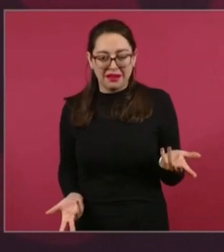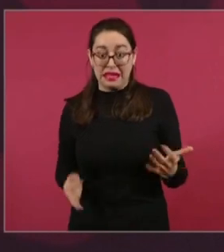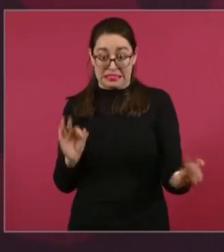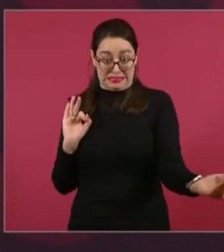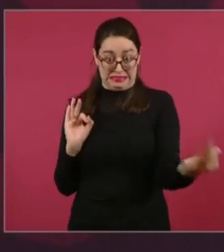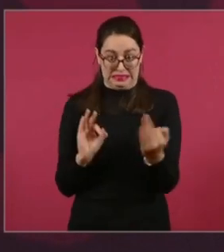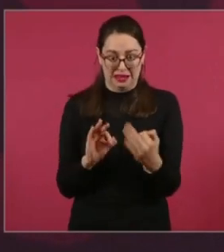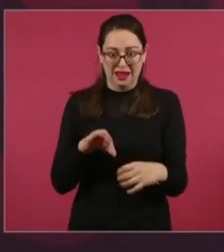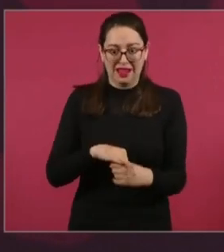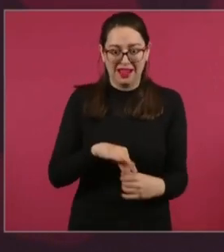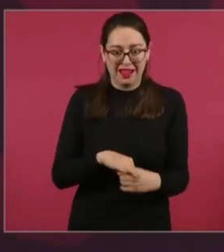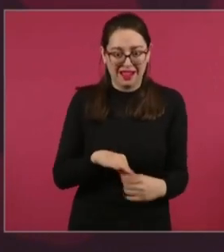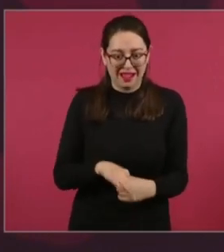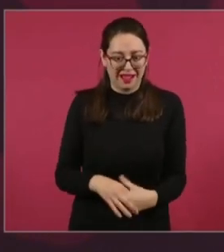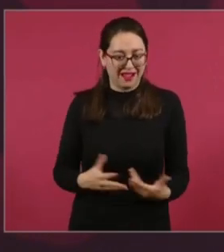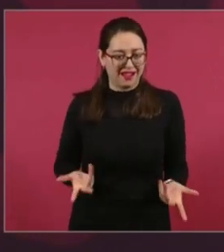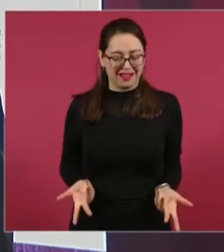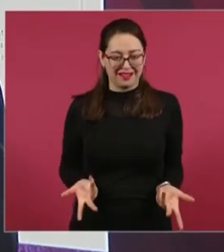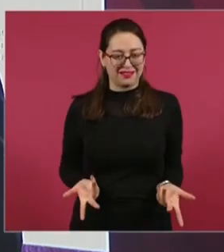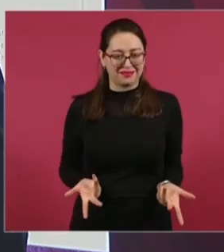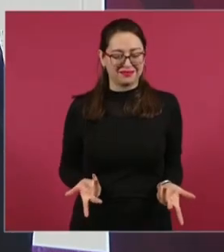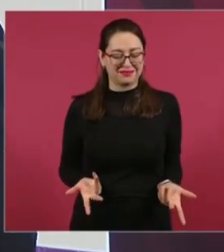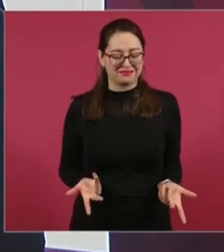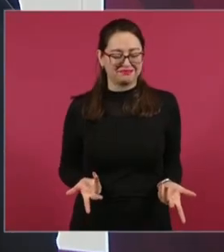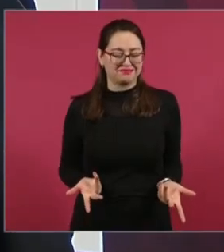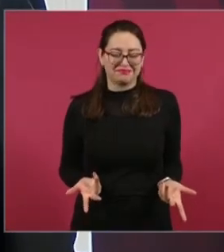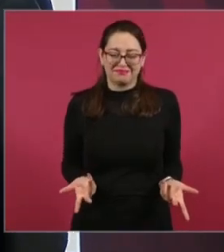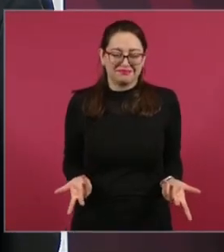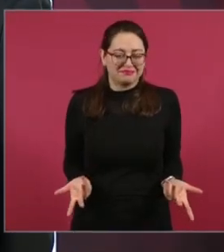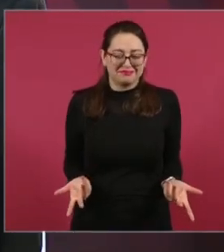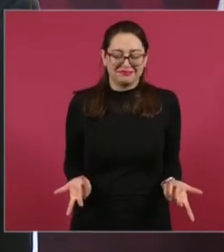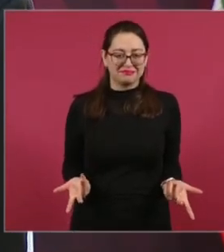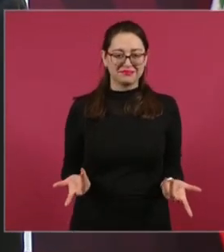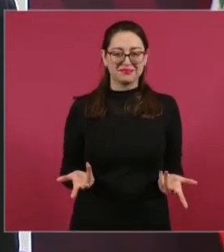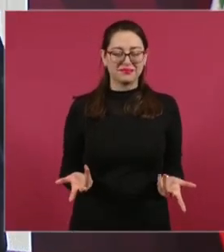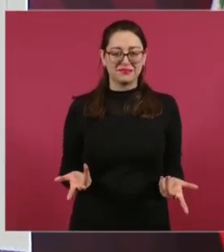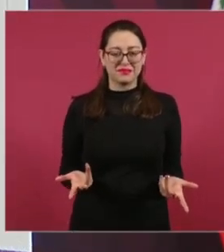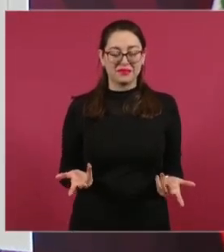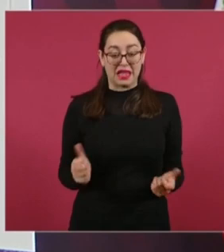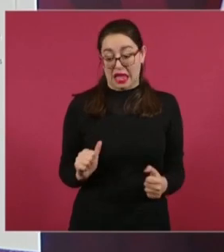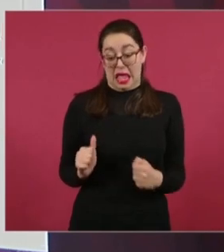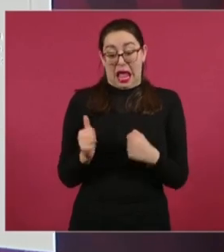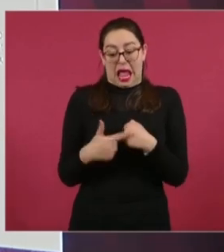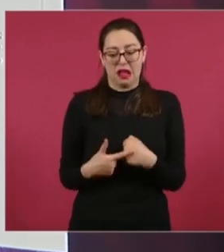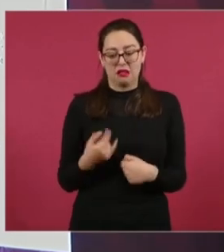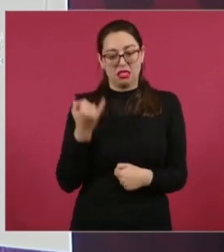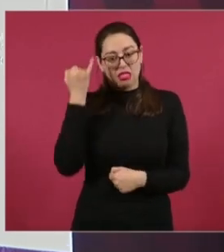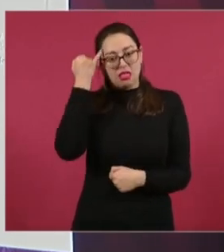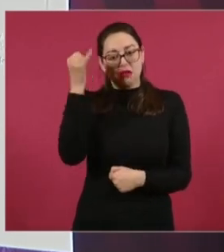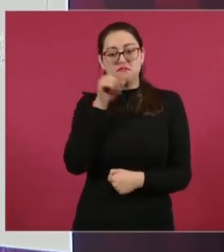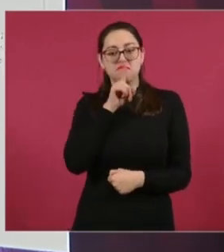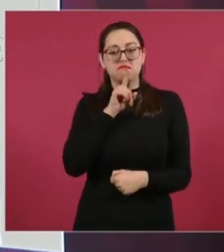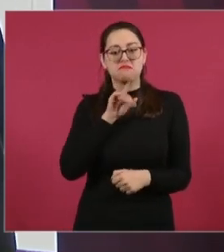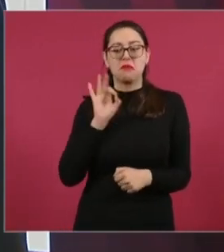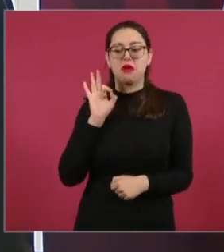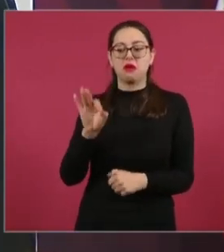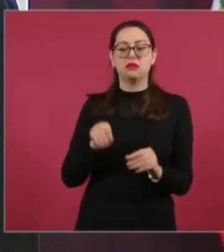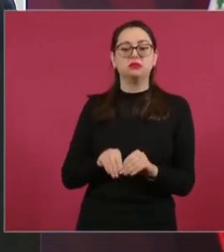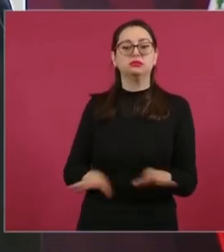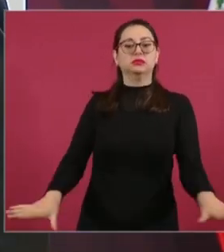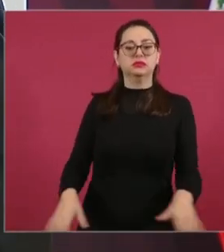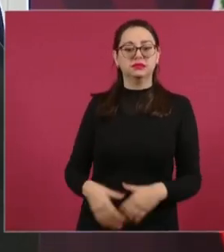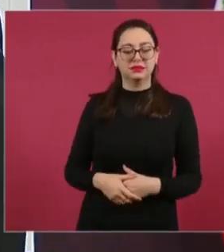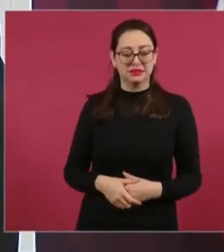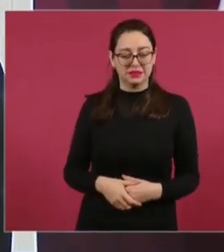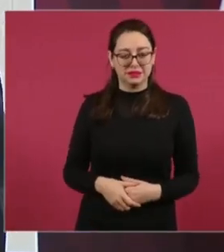hecho? Hace como una semana salió un reportaje de una universidad, de